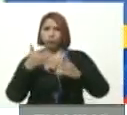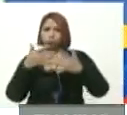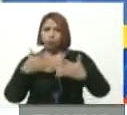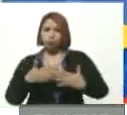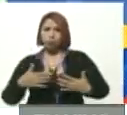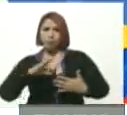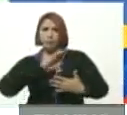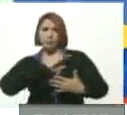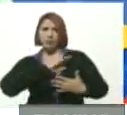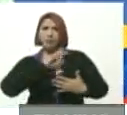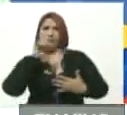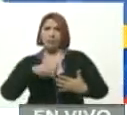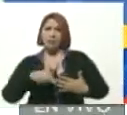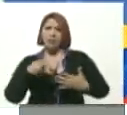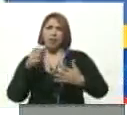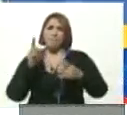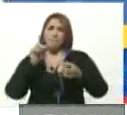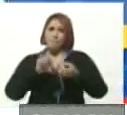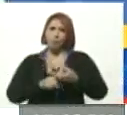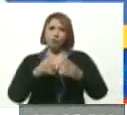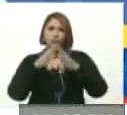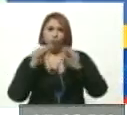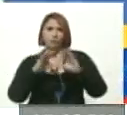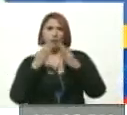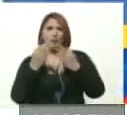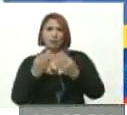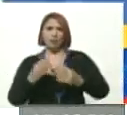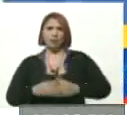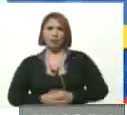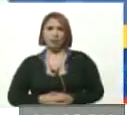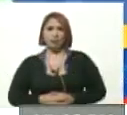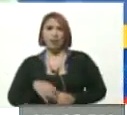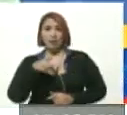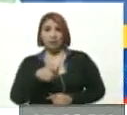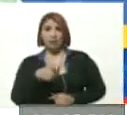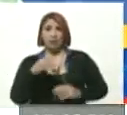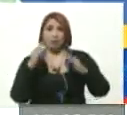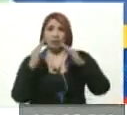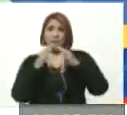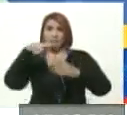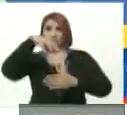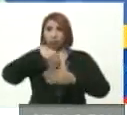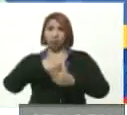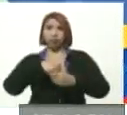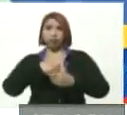su esposa, a toda su familia. De ahí desde la casa por cárcel